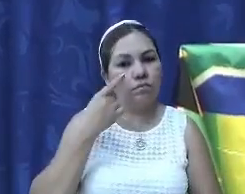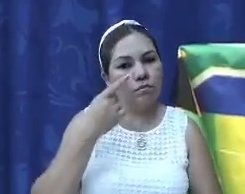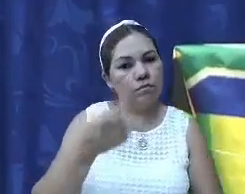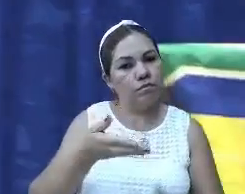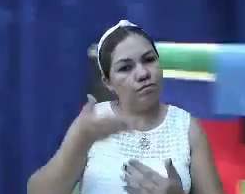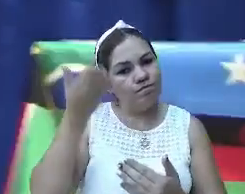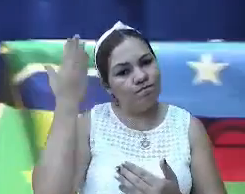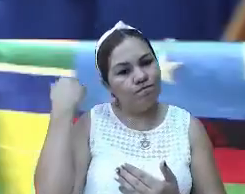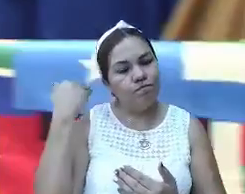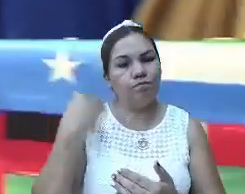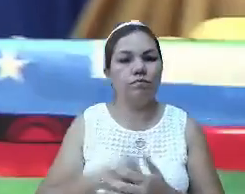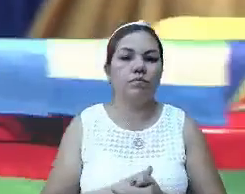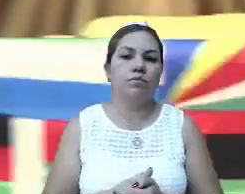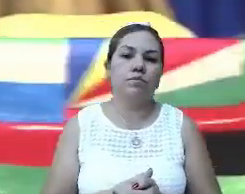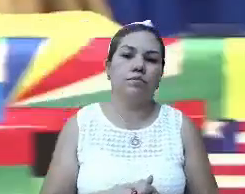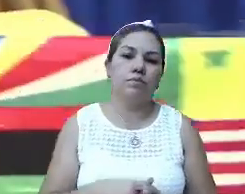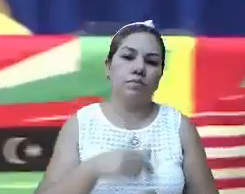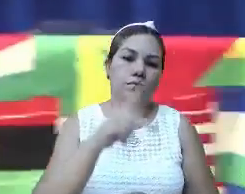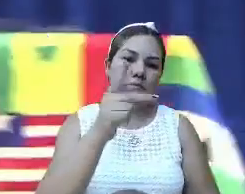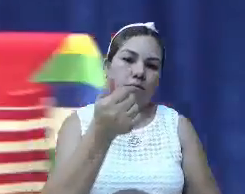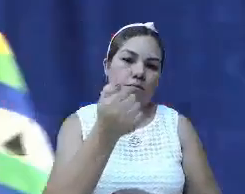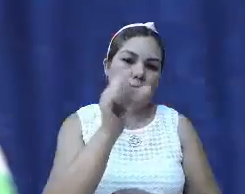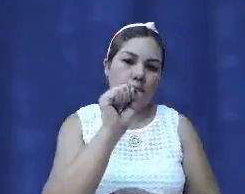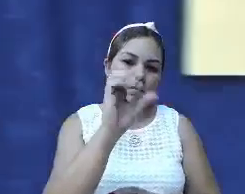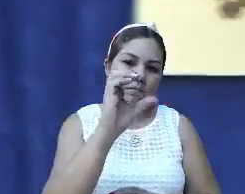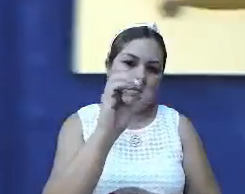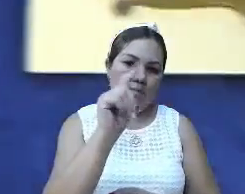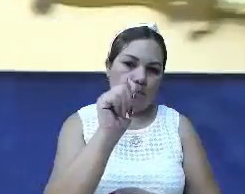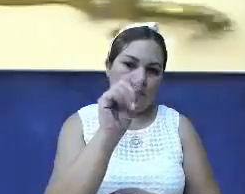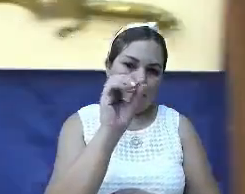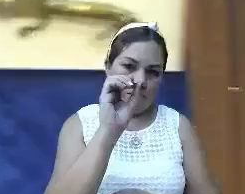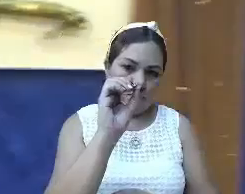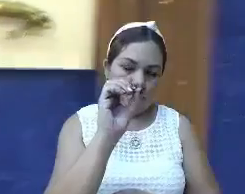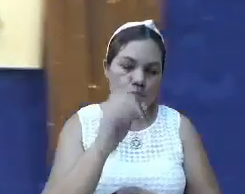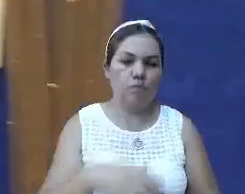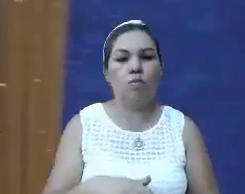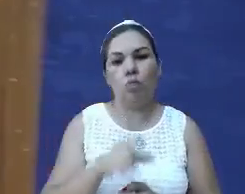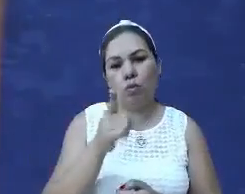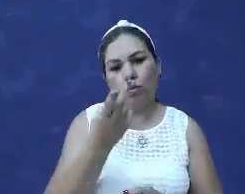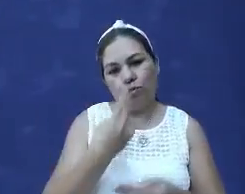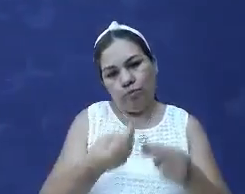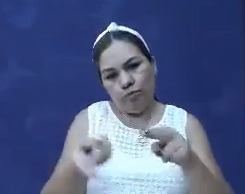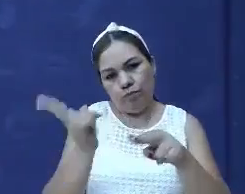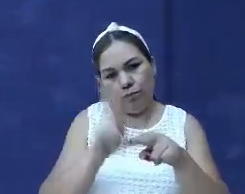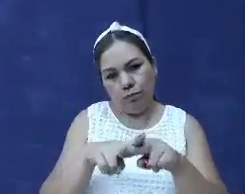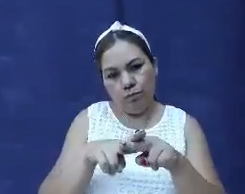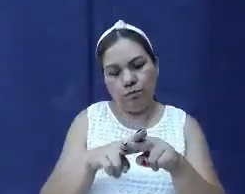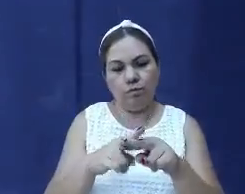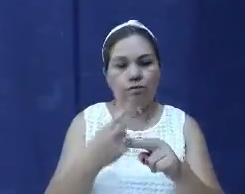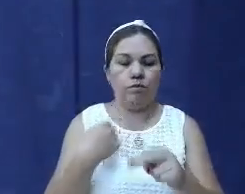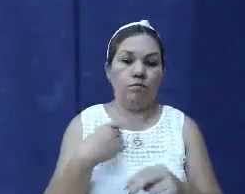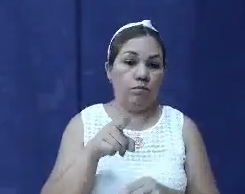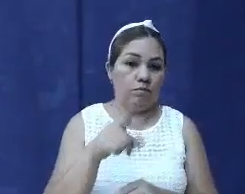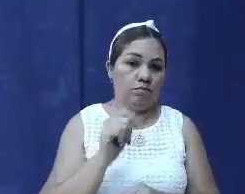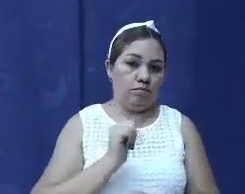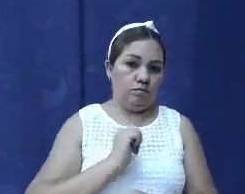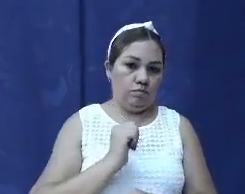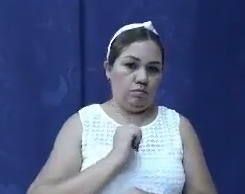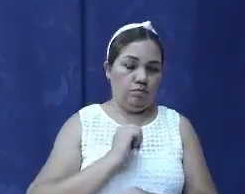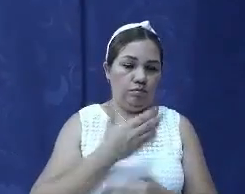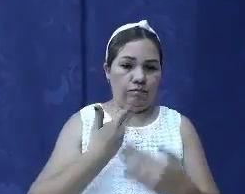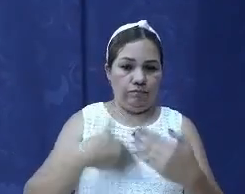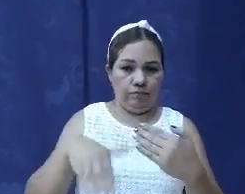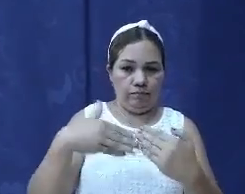medidas de salubridad. Alguien que se acercaba a un muerto, o alguien que se acercaba a una mujer menstruosa,